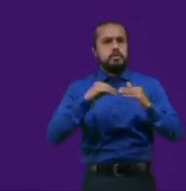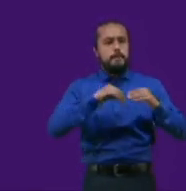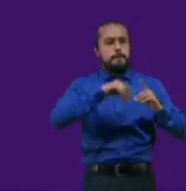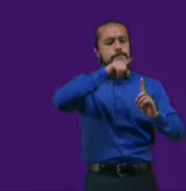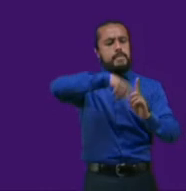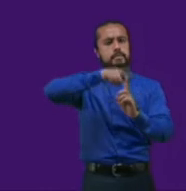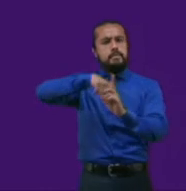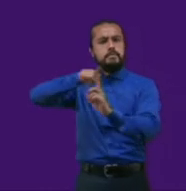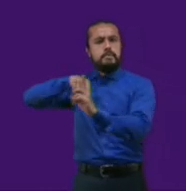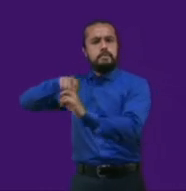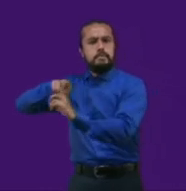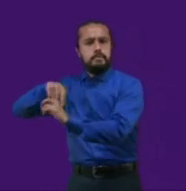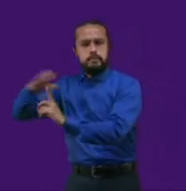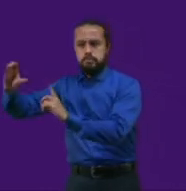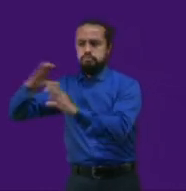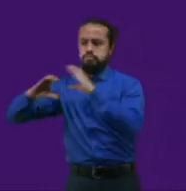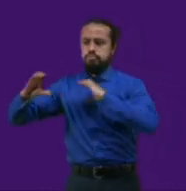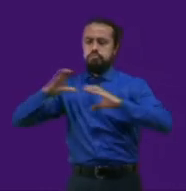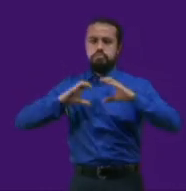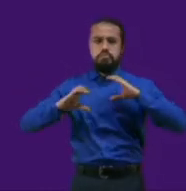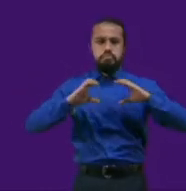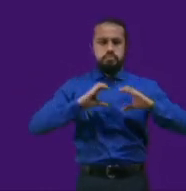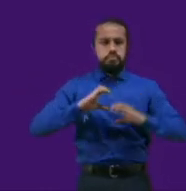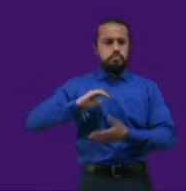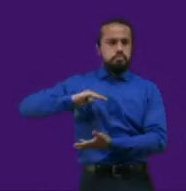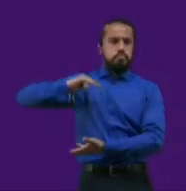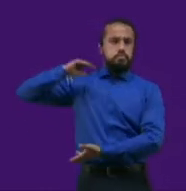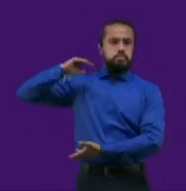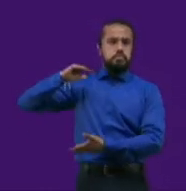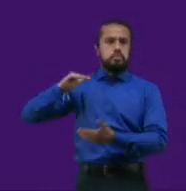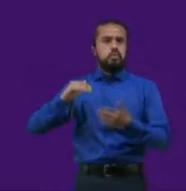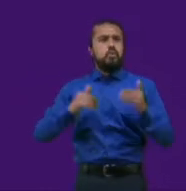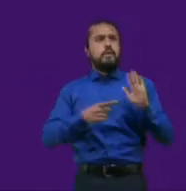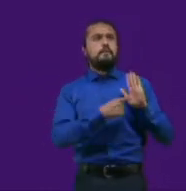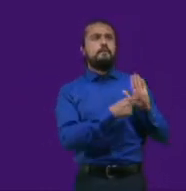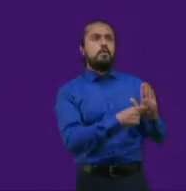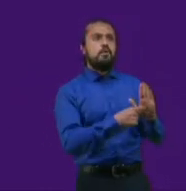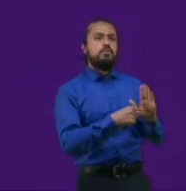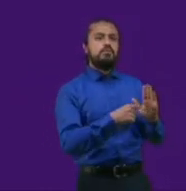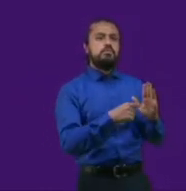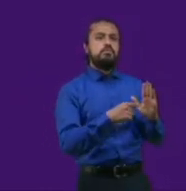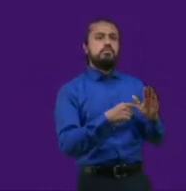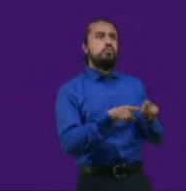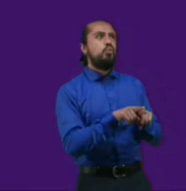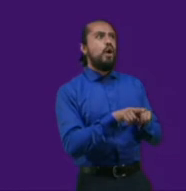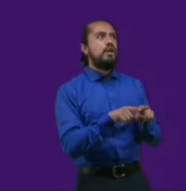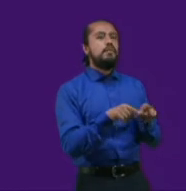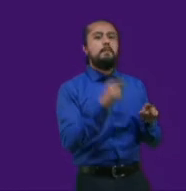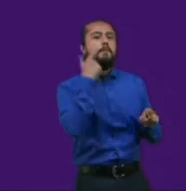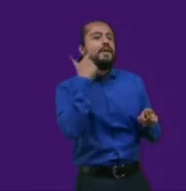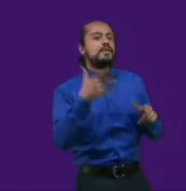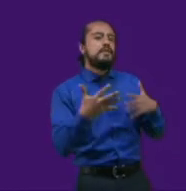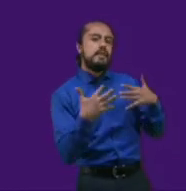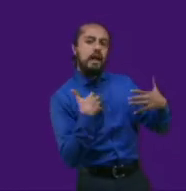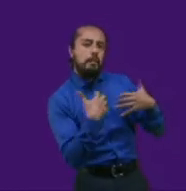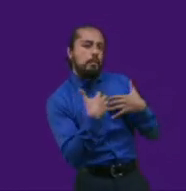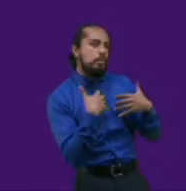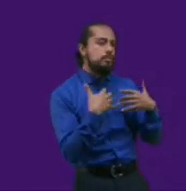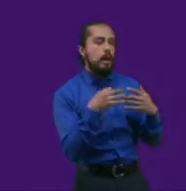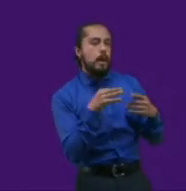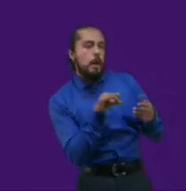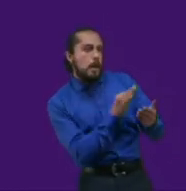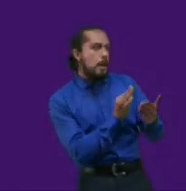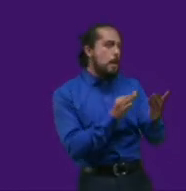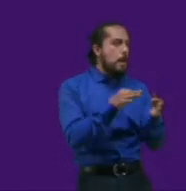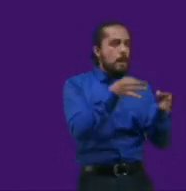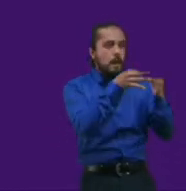importante, es el performance, es los defaults, ¿qué es importante? Y que tú dijiste, esto lo tengo que